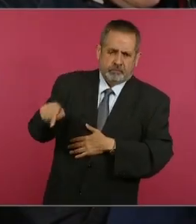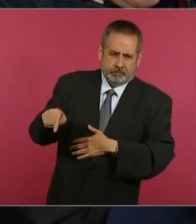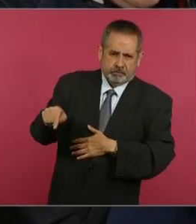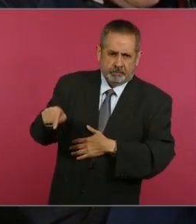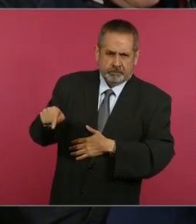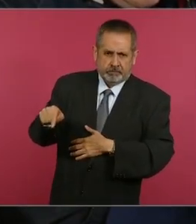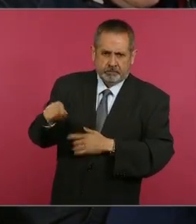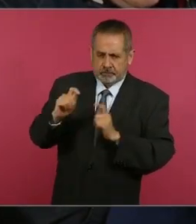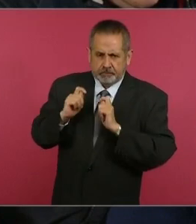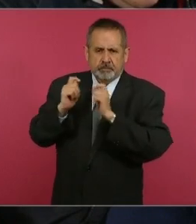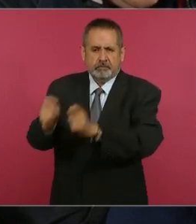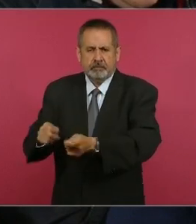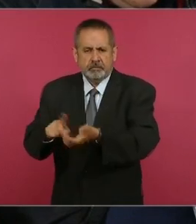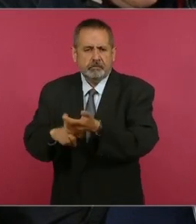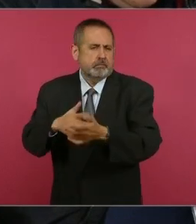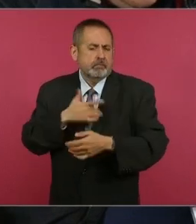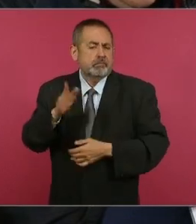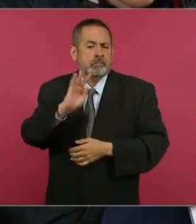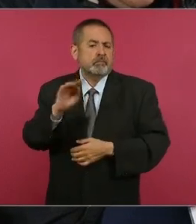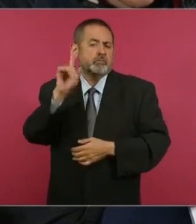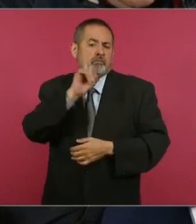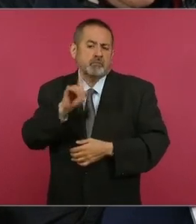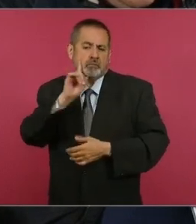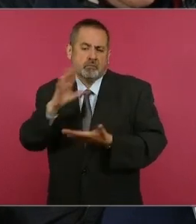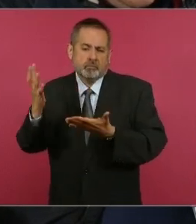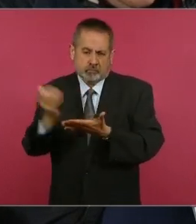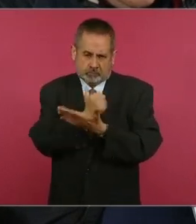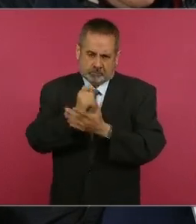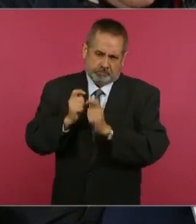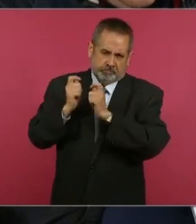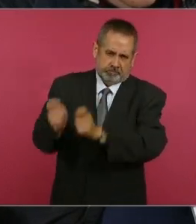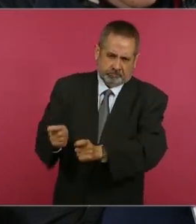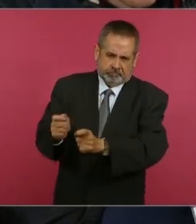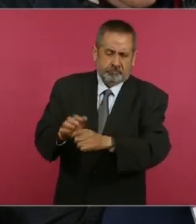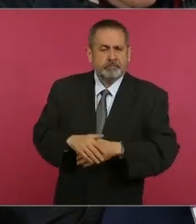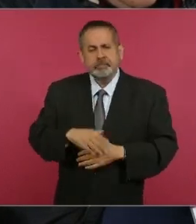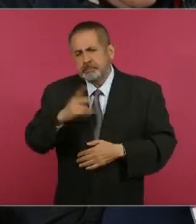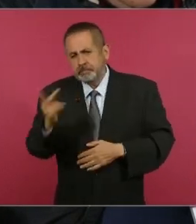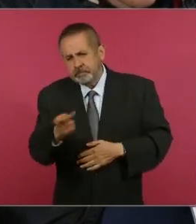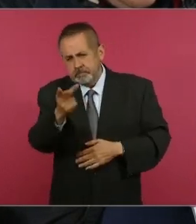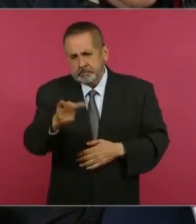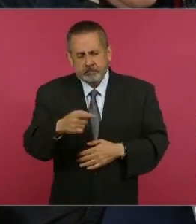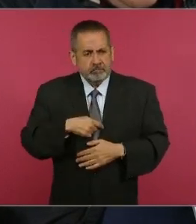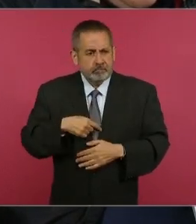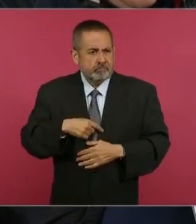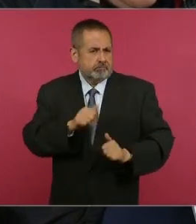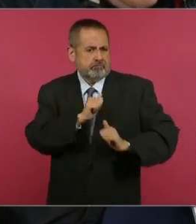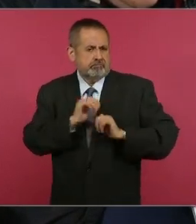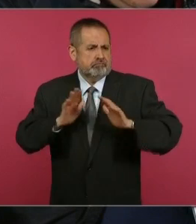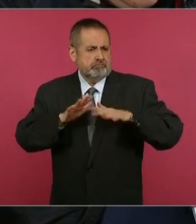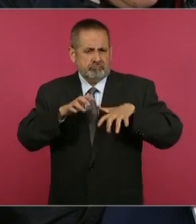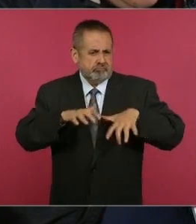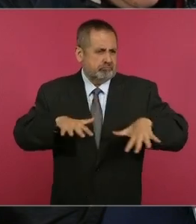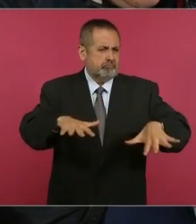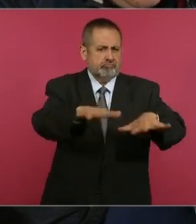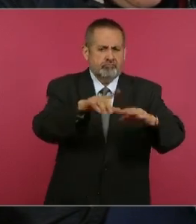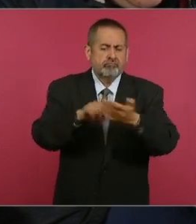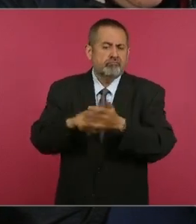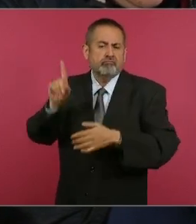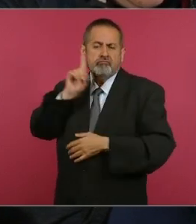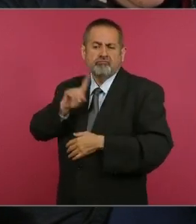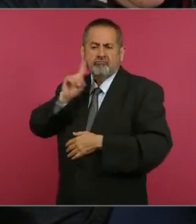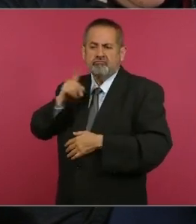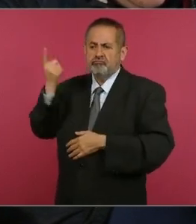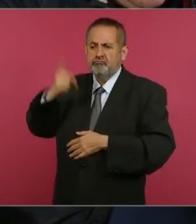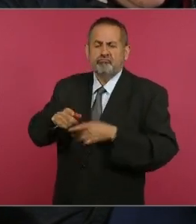su lugar lo ocupará seguramente una mujer. Las preguntas son: ¿está preparado el ejército para un mando femenino en